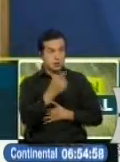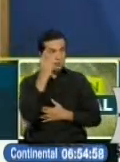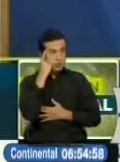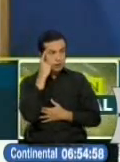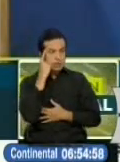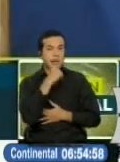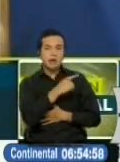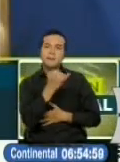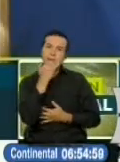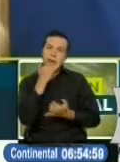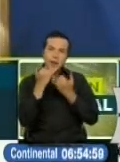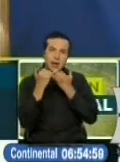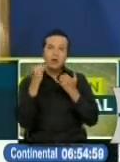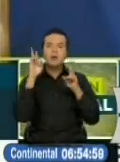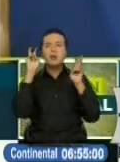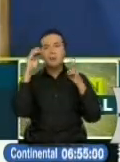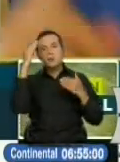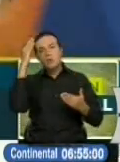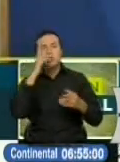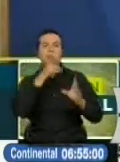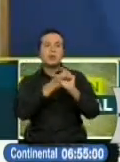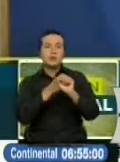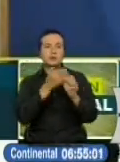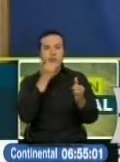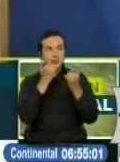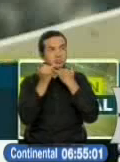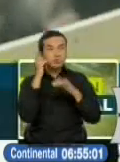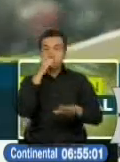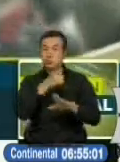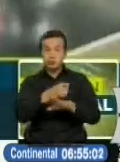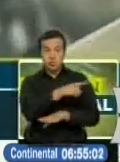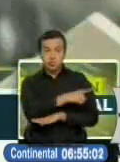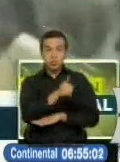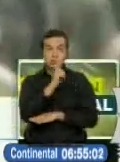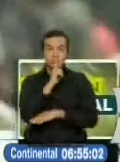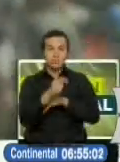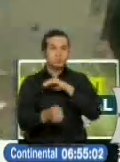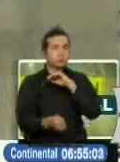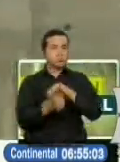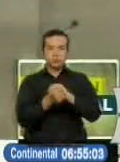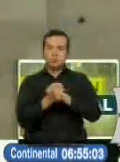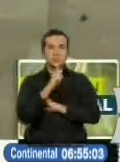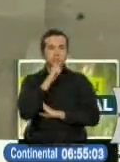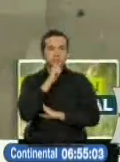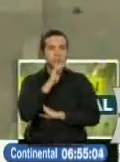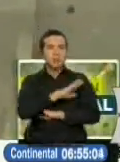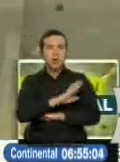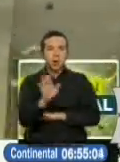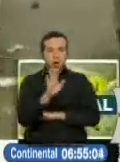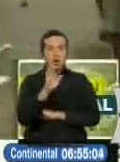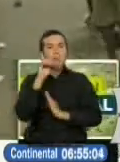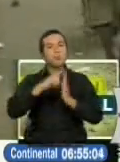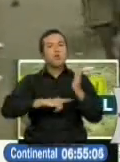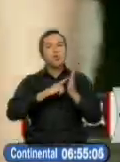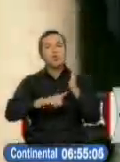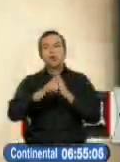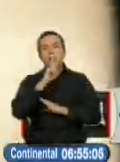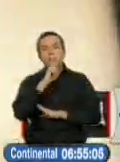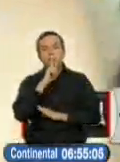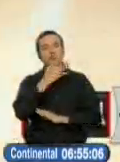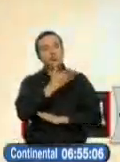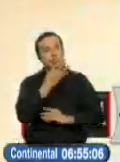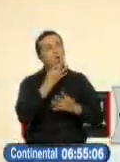como proselitismo político e indicó que tenían la obligación de abstenerse de emitir declaraciones ante cualquier medio.